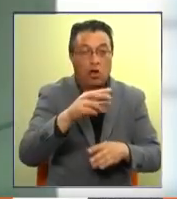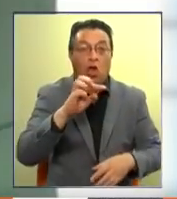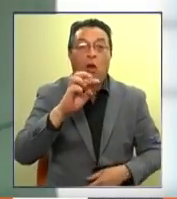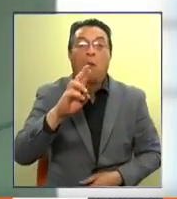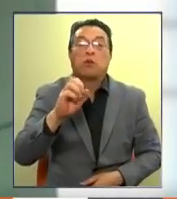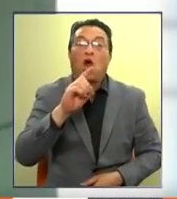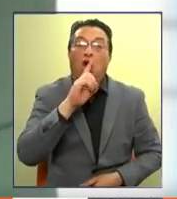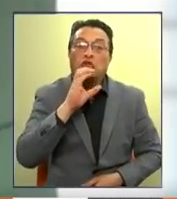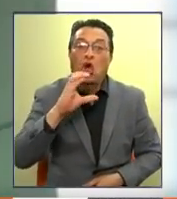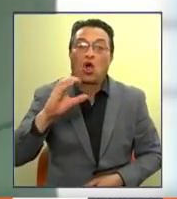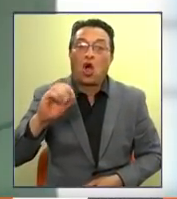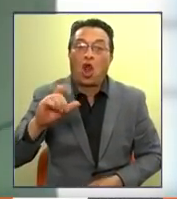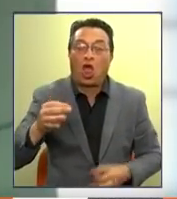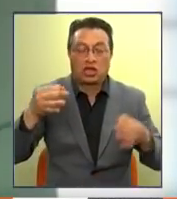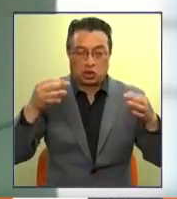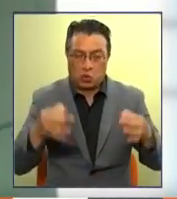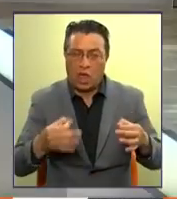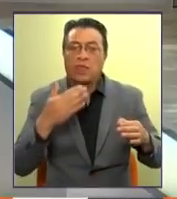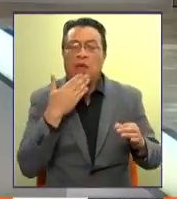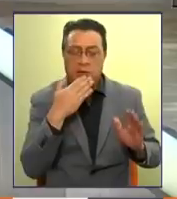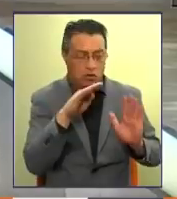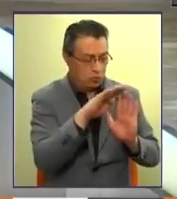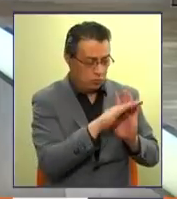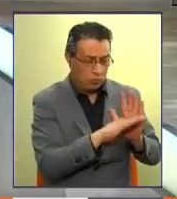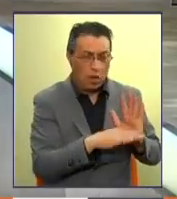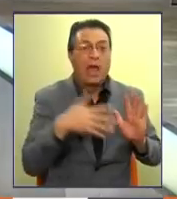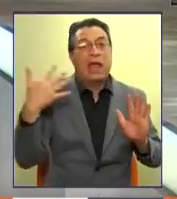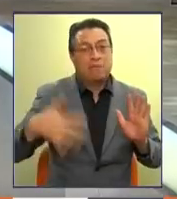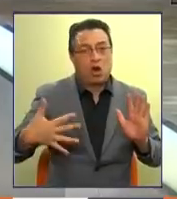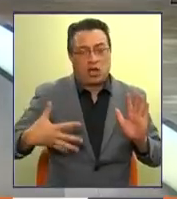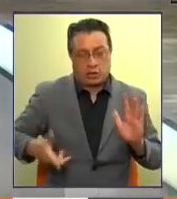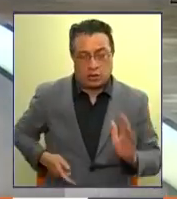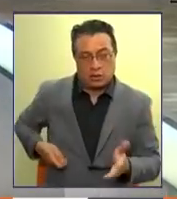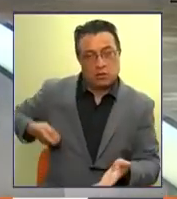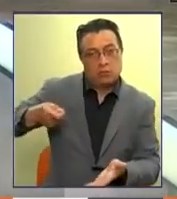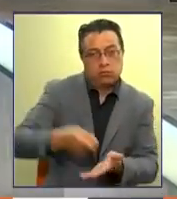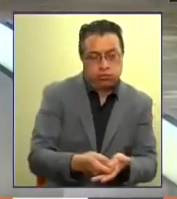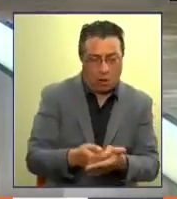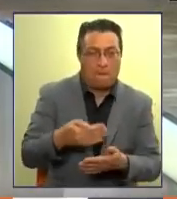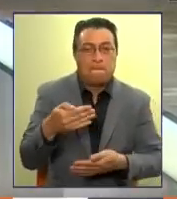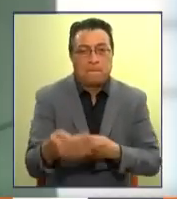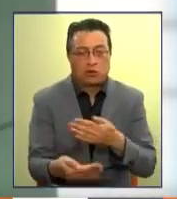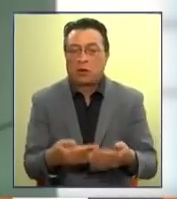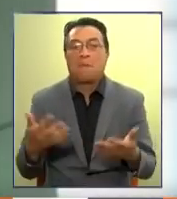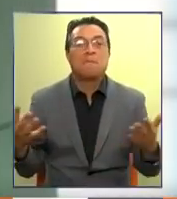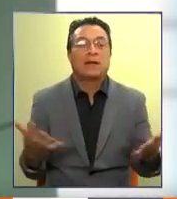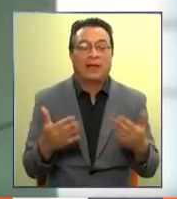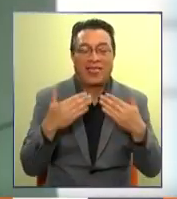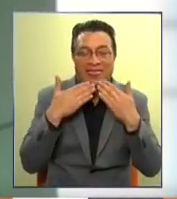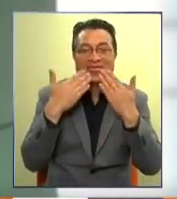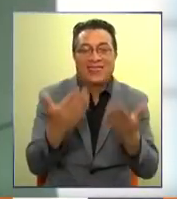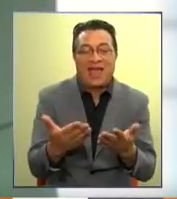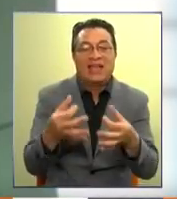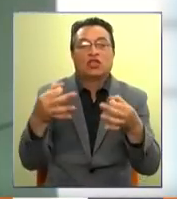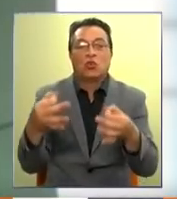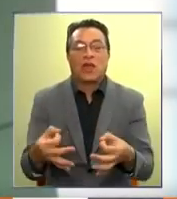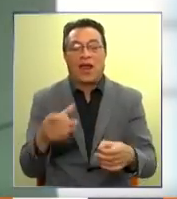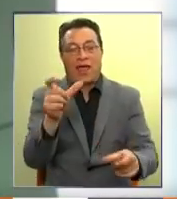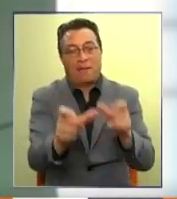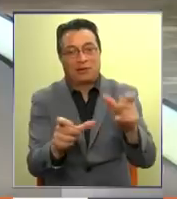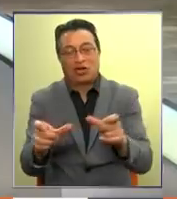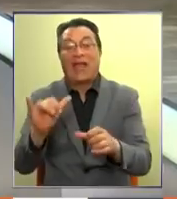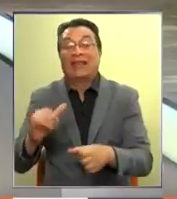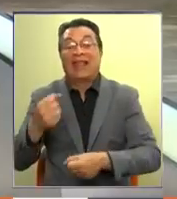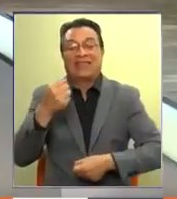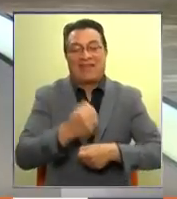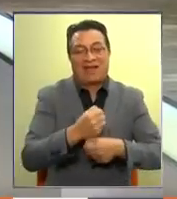y por lo tanto estamos haciendo una importante inversión de procesos también para darle seguridad a nuestros pasajeros y a los trabajadores dentro